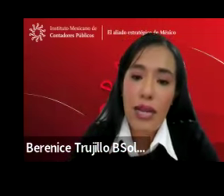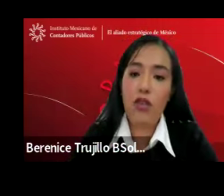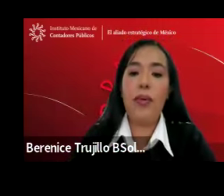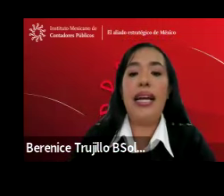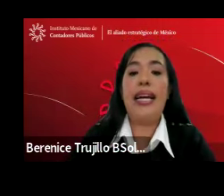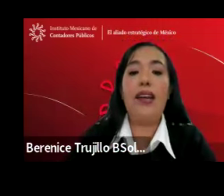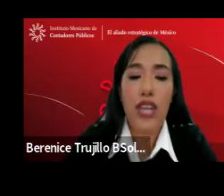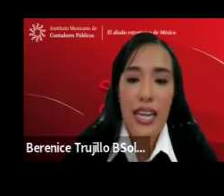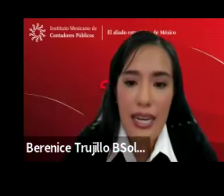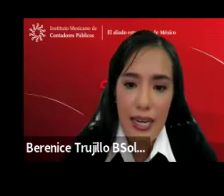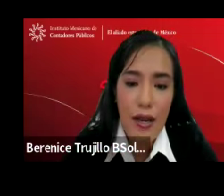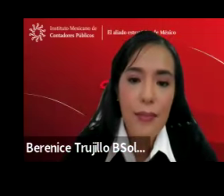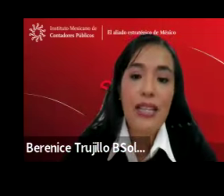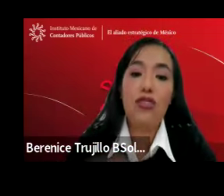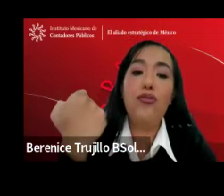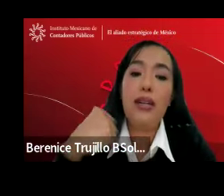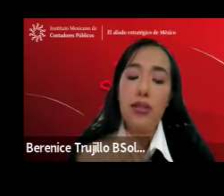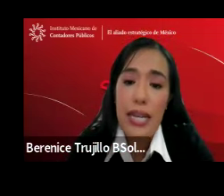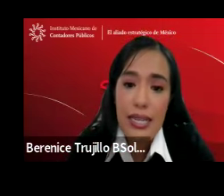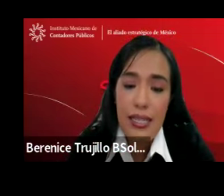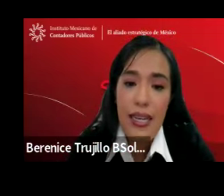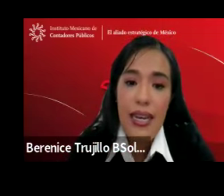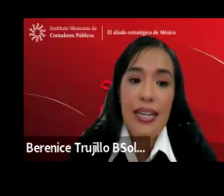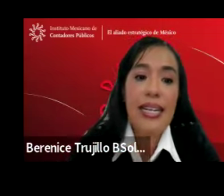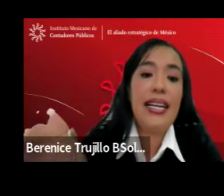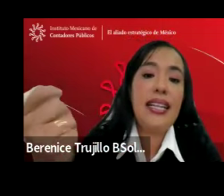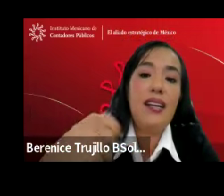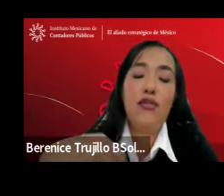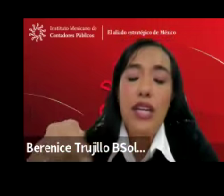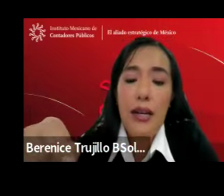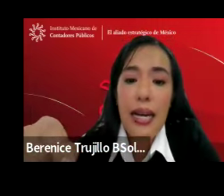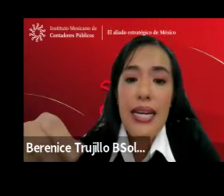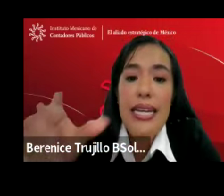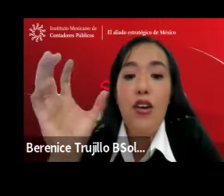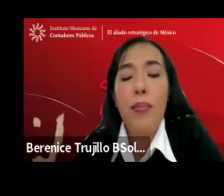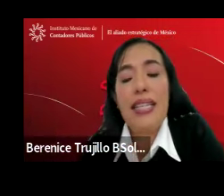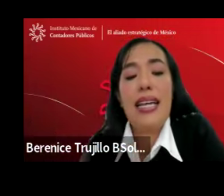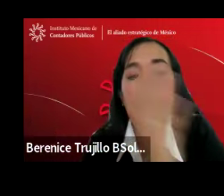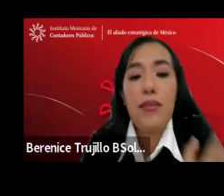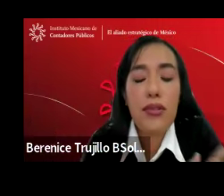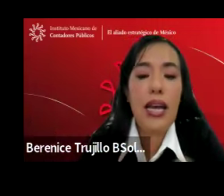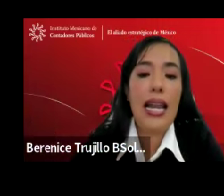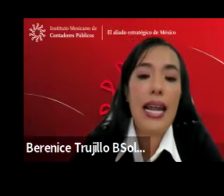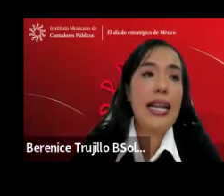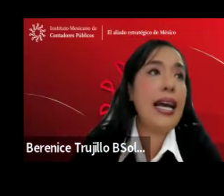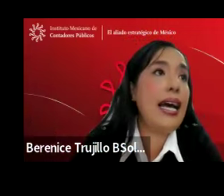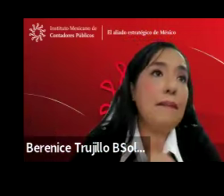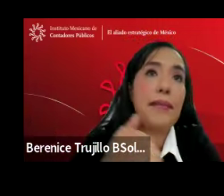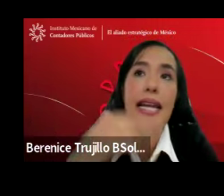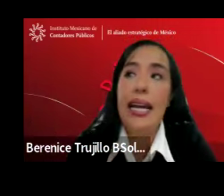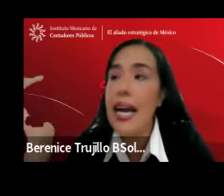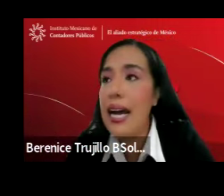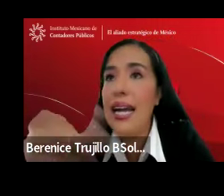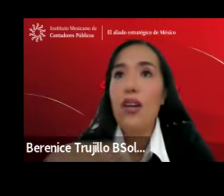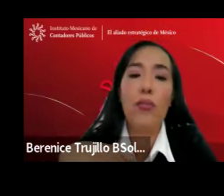damos el formato para que lo llene. Paso número 3. El cliente lo firma y lo pasamos al